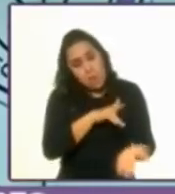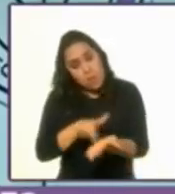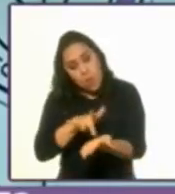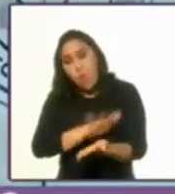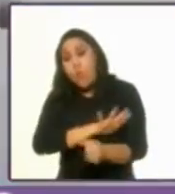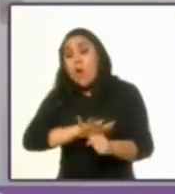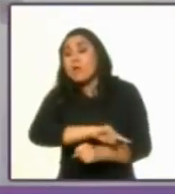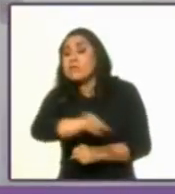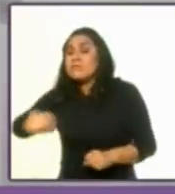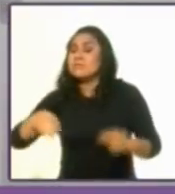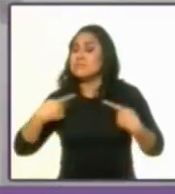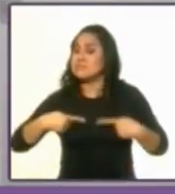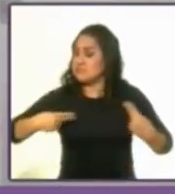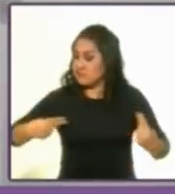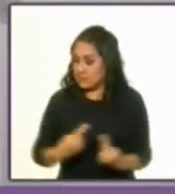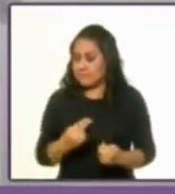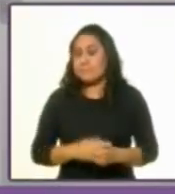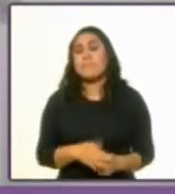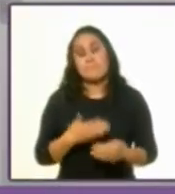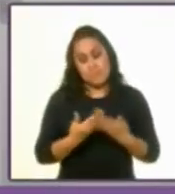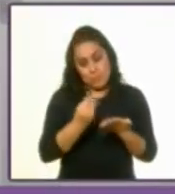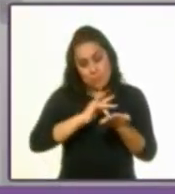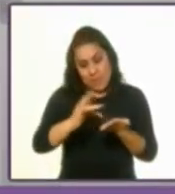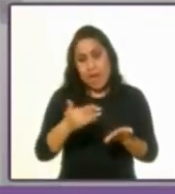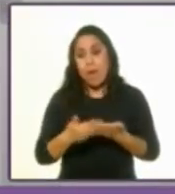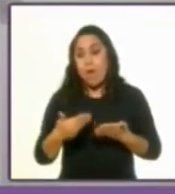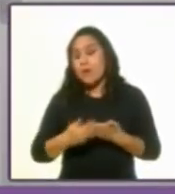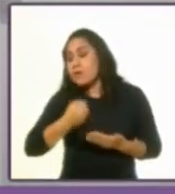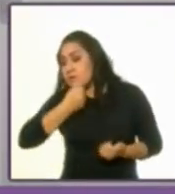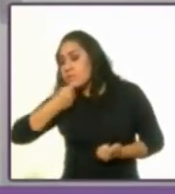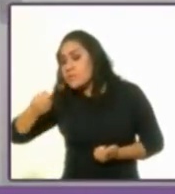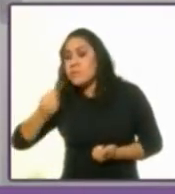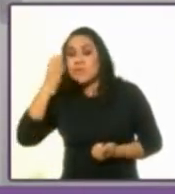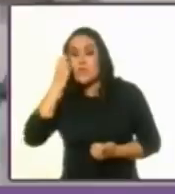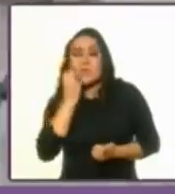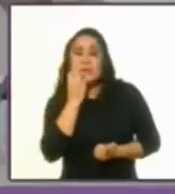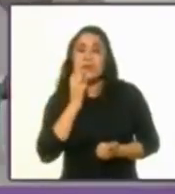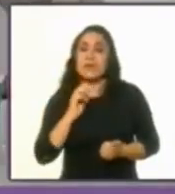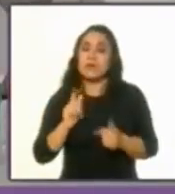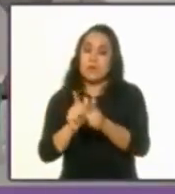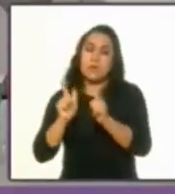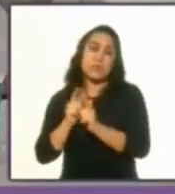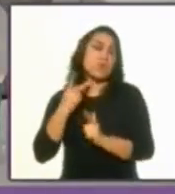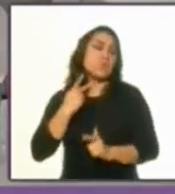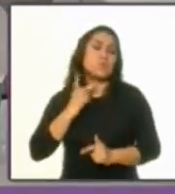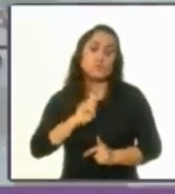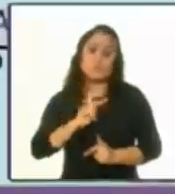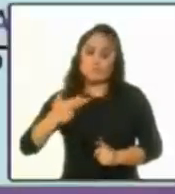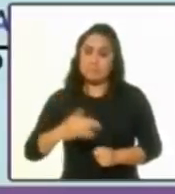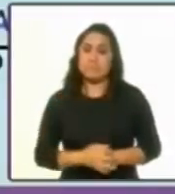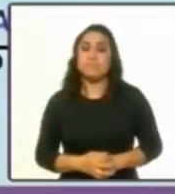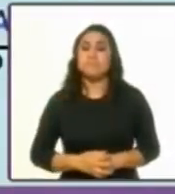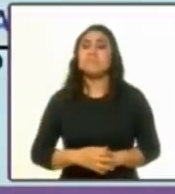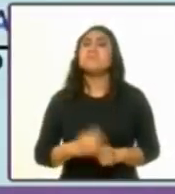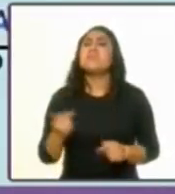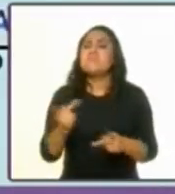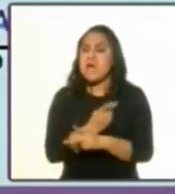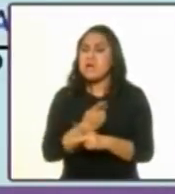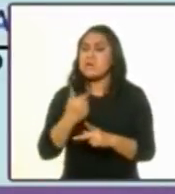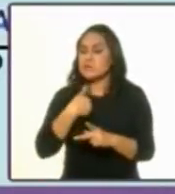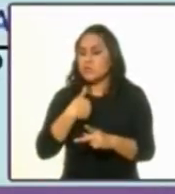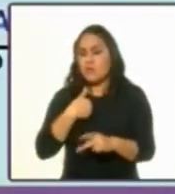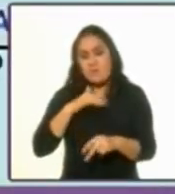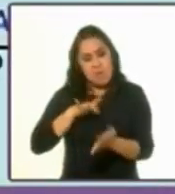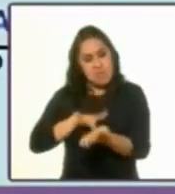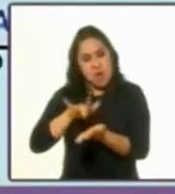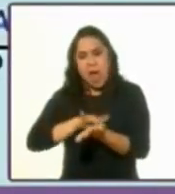gracias tiene el uso de la palabra porque así lo ha pedido marco rascón del partido humanista adelante yo estoy con los pies y con los bicicleteros